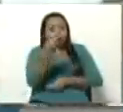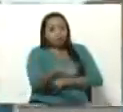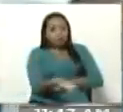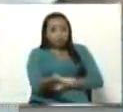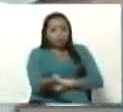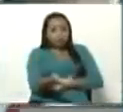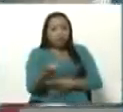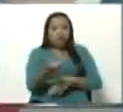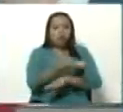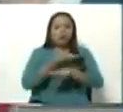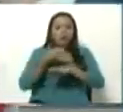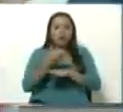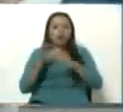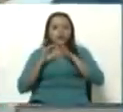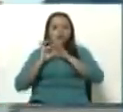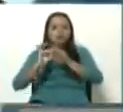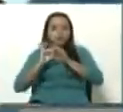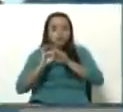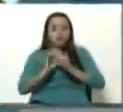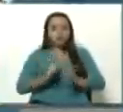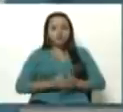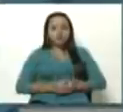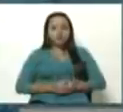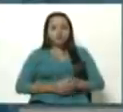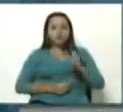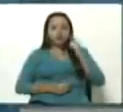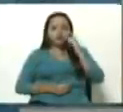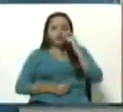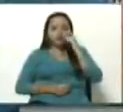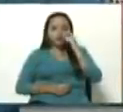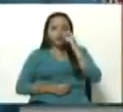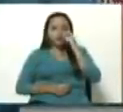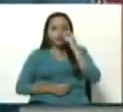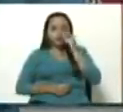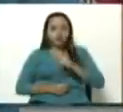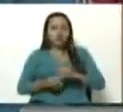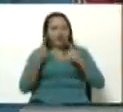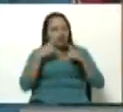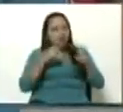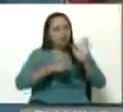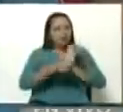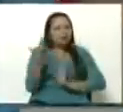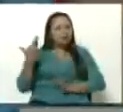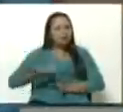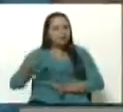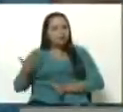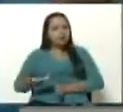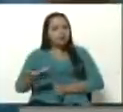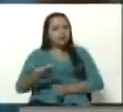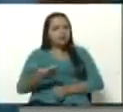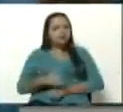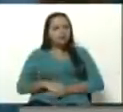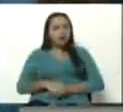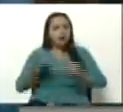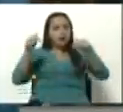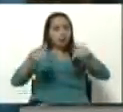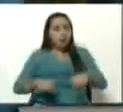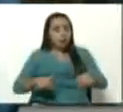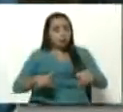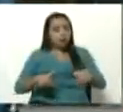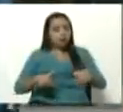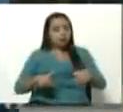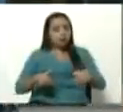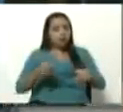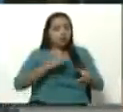una gobernanza unitaria. Creo de las más importantes es que hoy lo refiero,